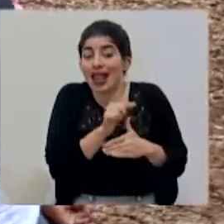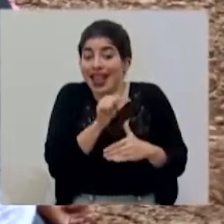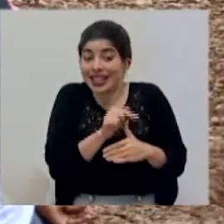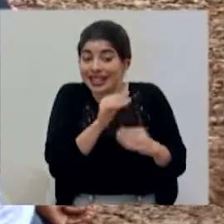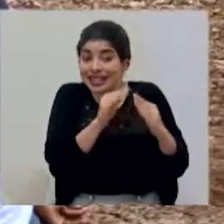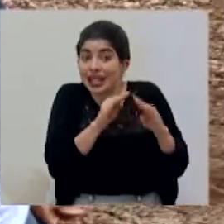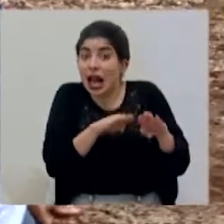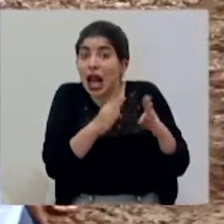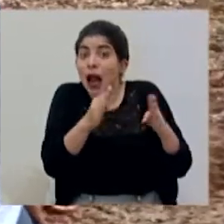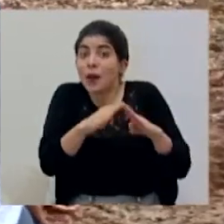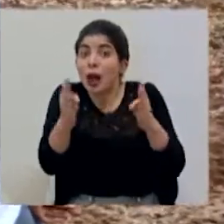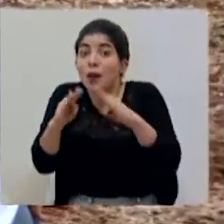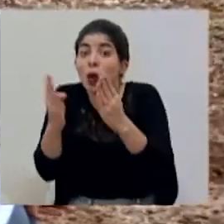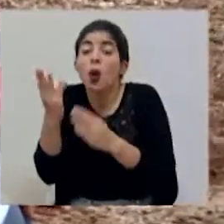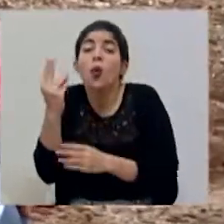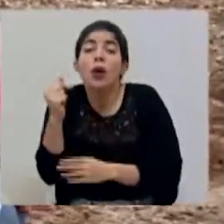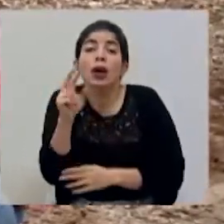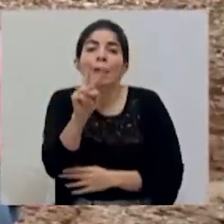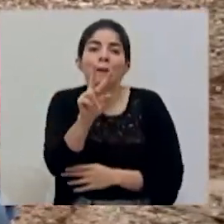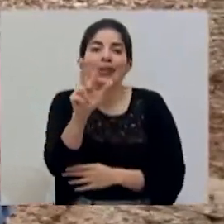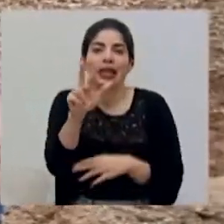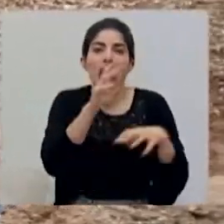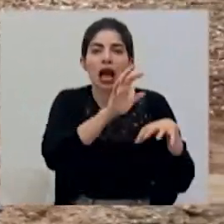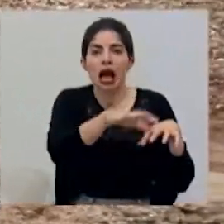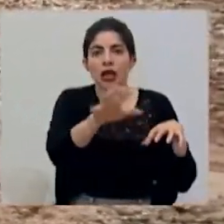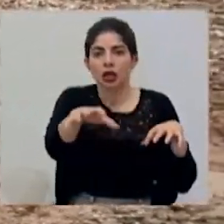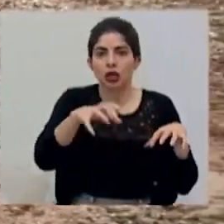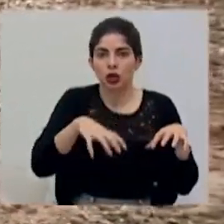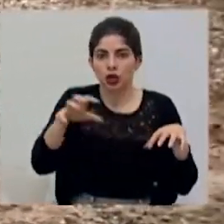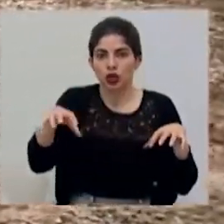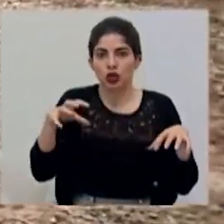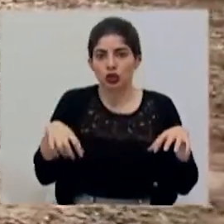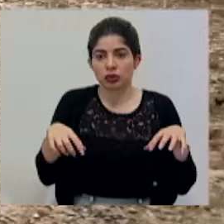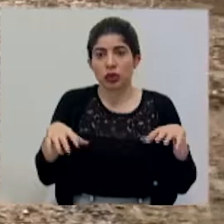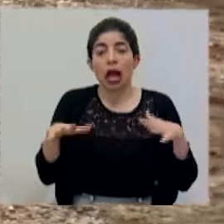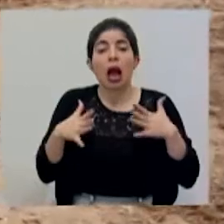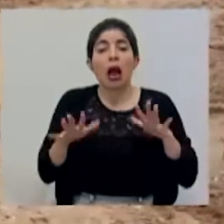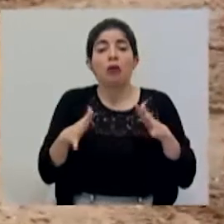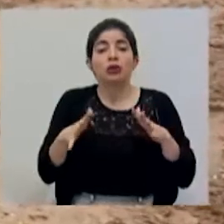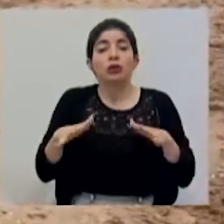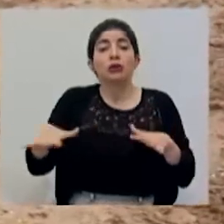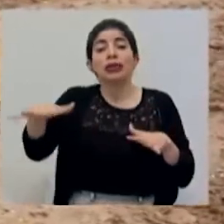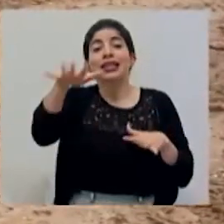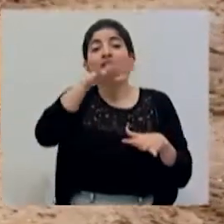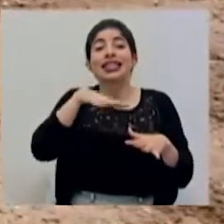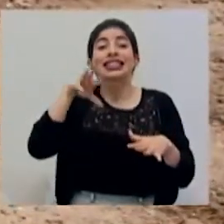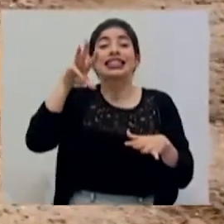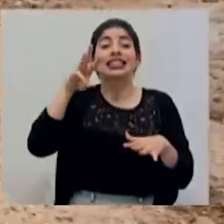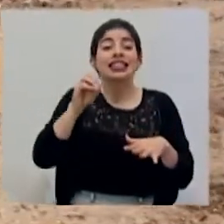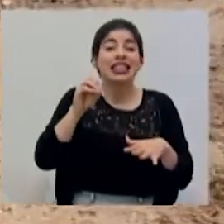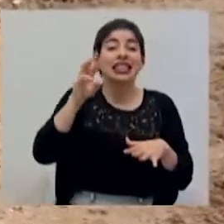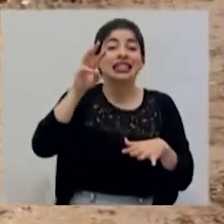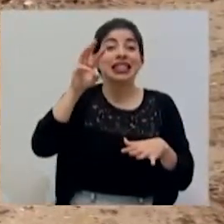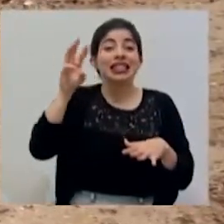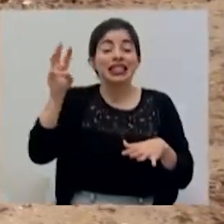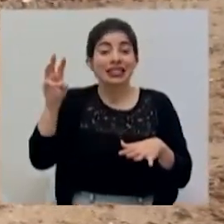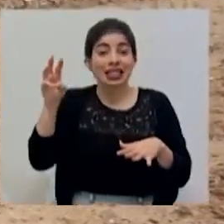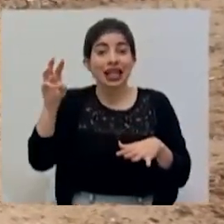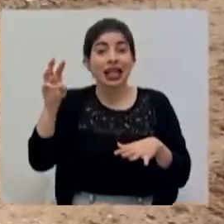se habilitaron en 23 cantones de los aproximadamente 60 a 66 cantones que